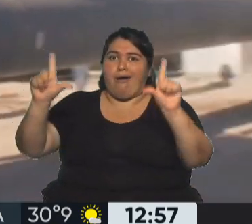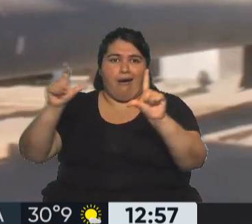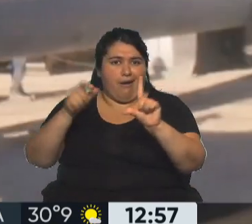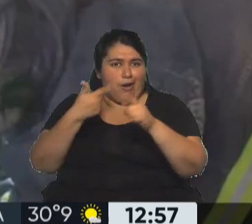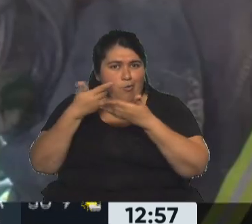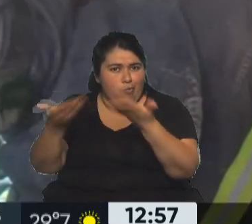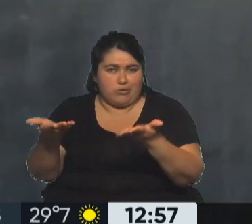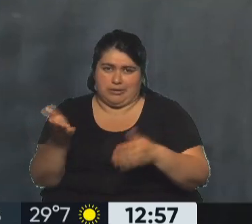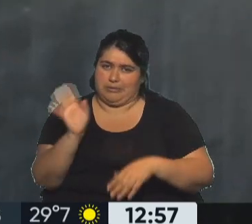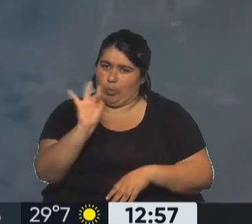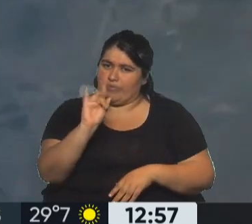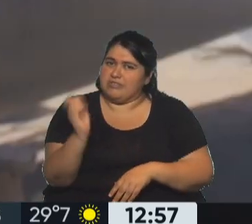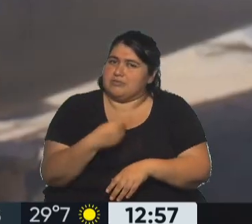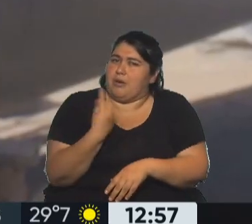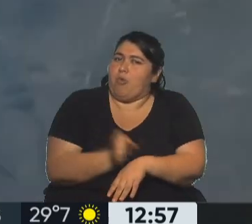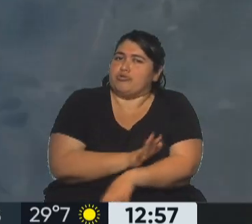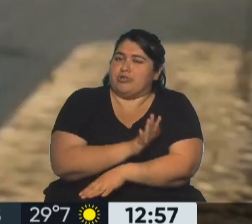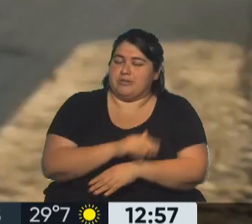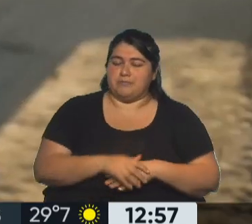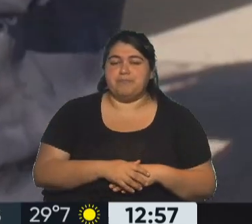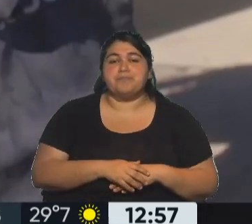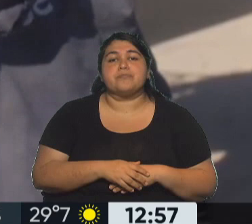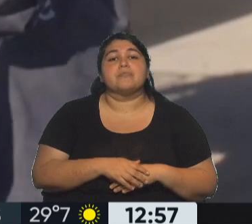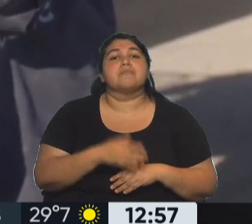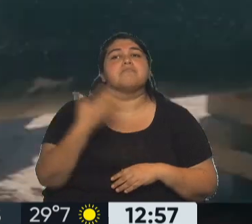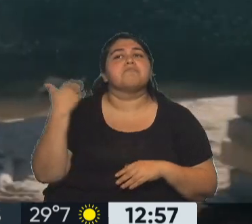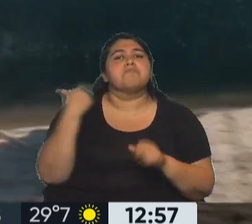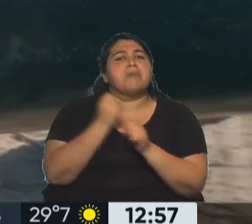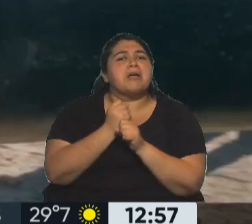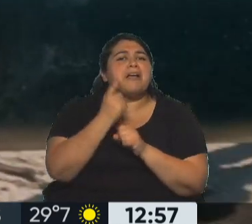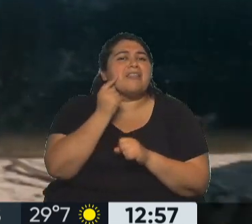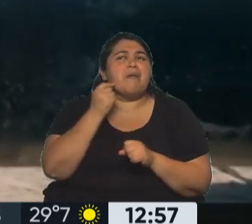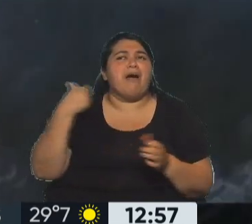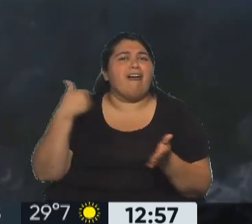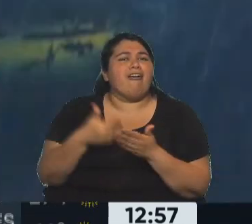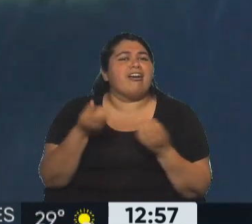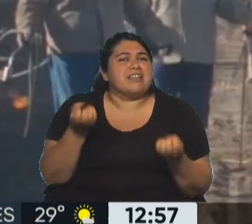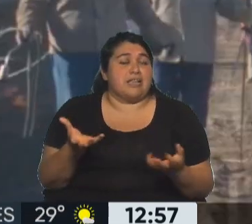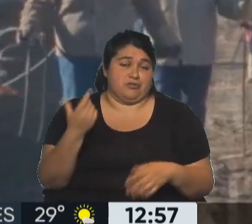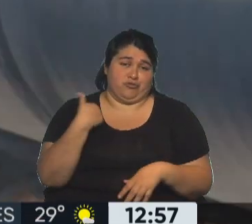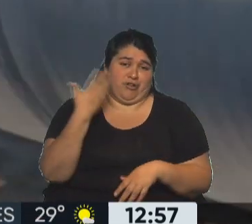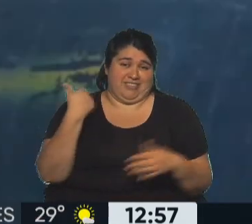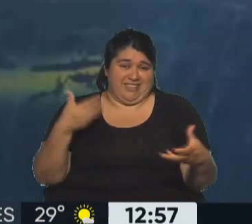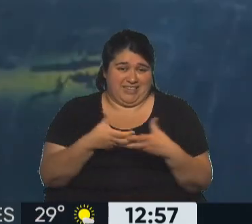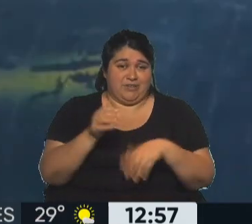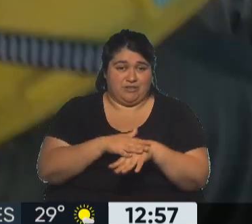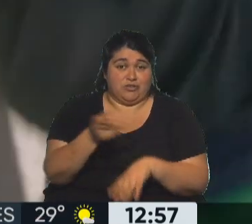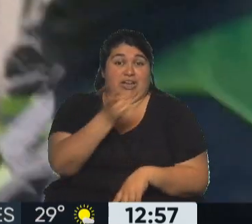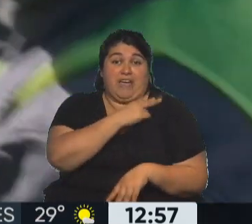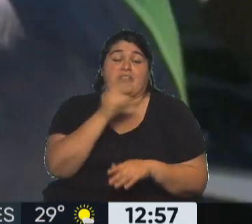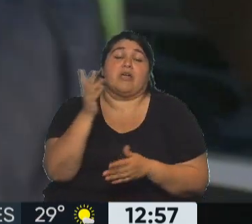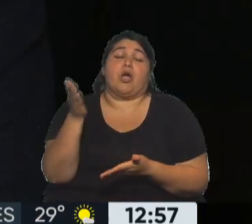emocionante. Y contame un poco qué te quedó de los días de trabajo. Bueno, nada, yo estaba a cargo del equipo, yo soy el jefe de